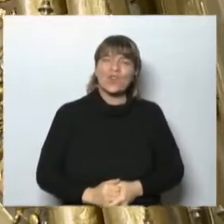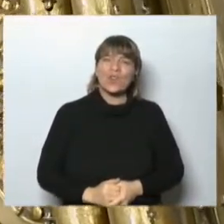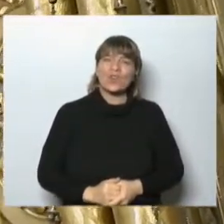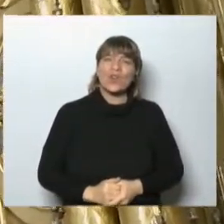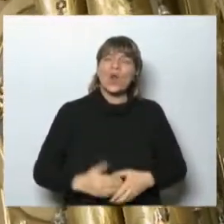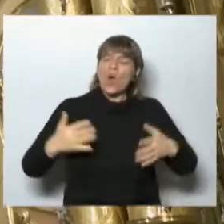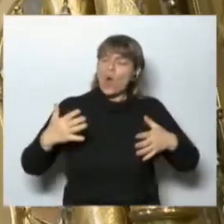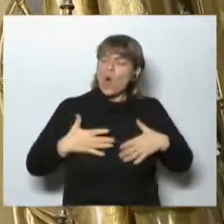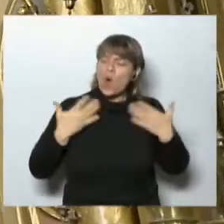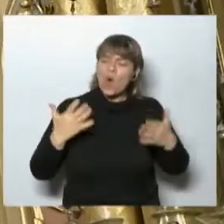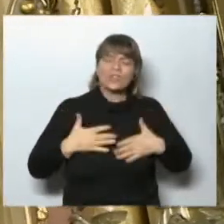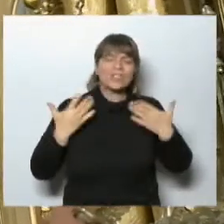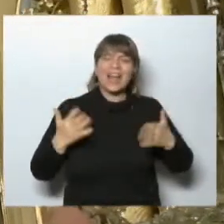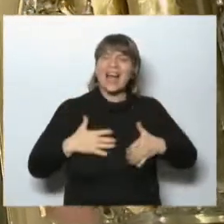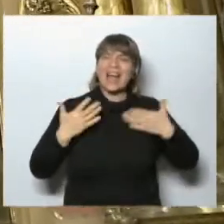Señor.